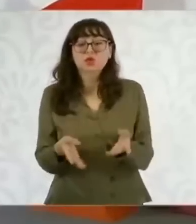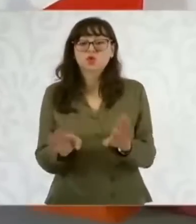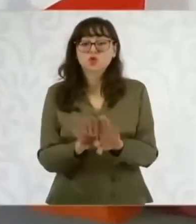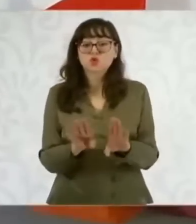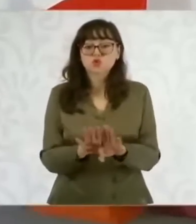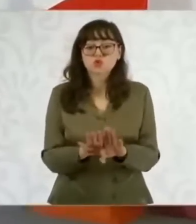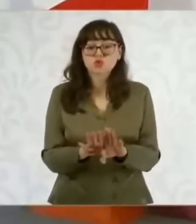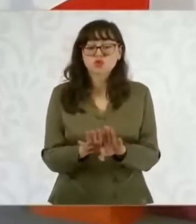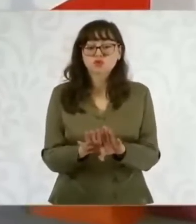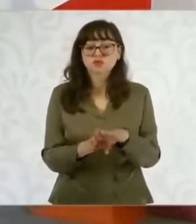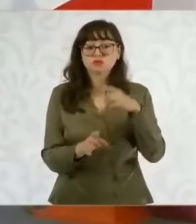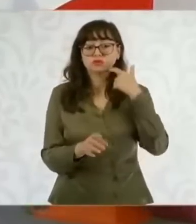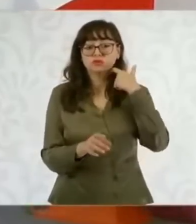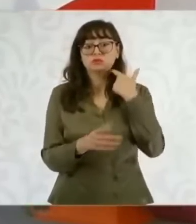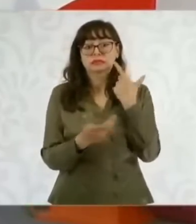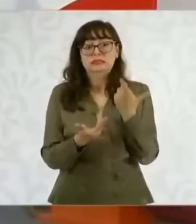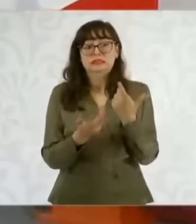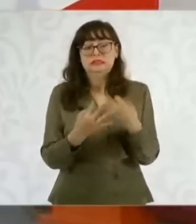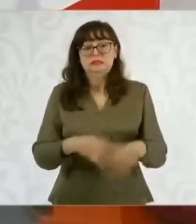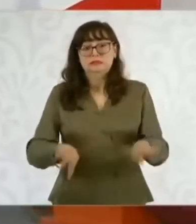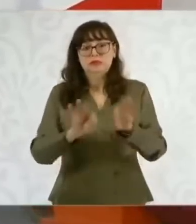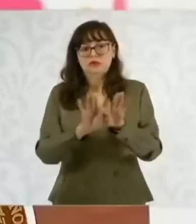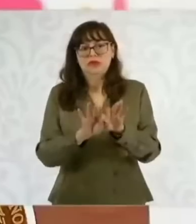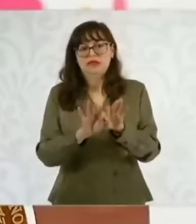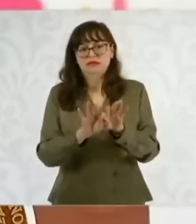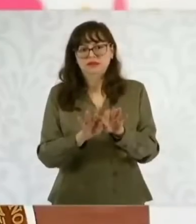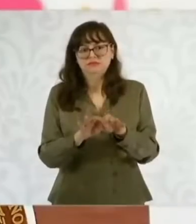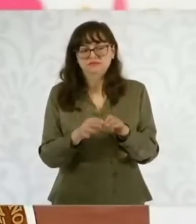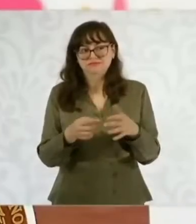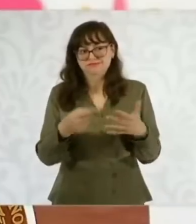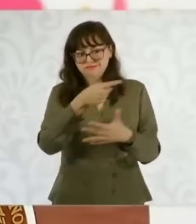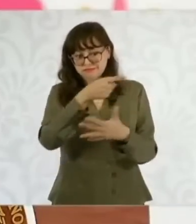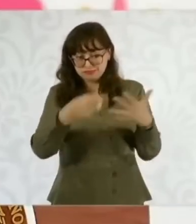y pues sí sería importante saber